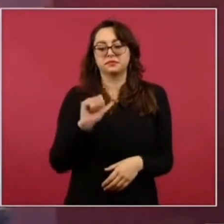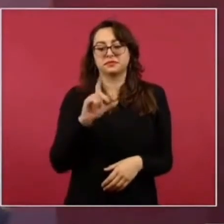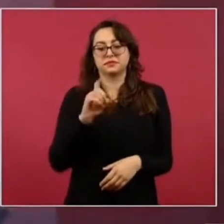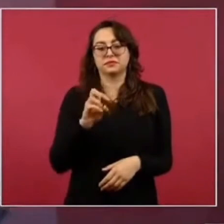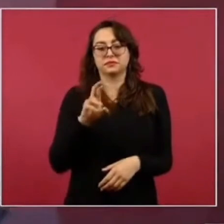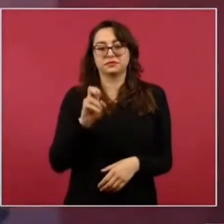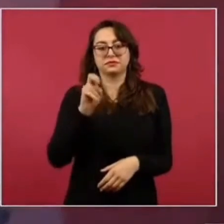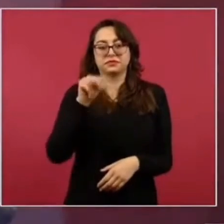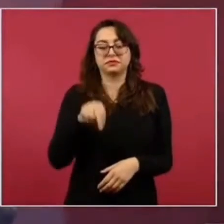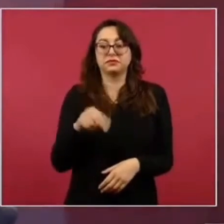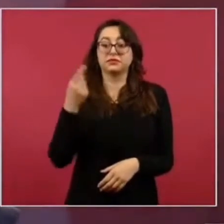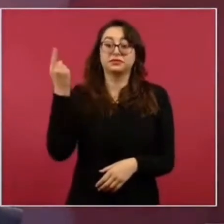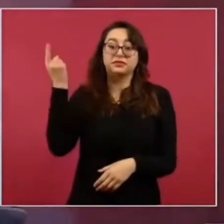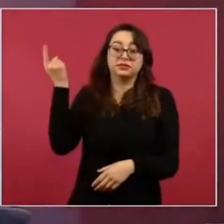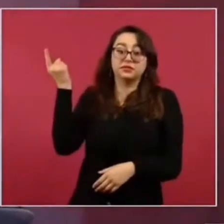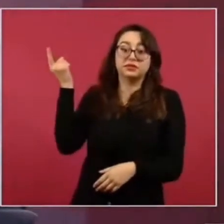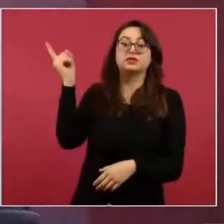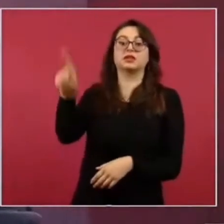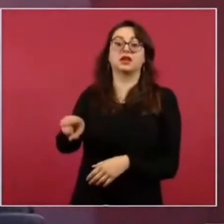que le quiten